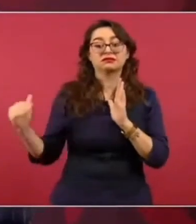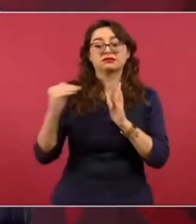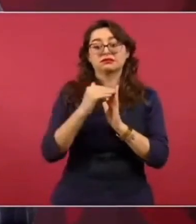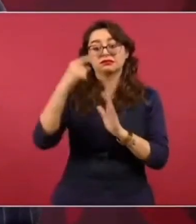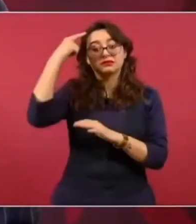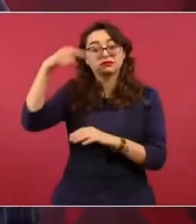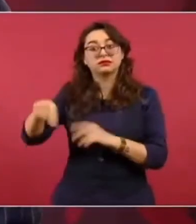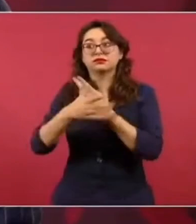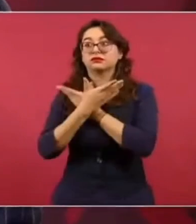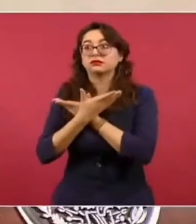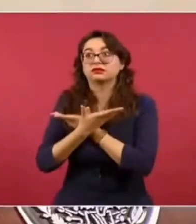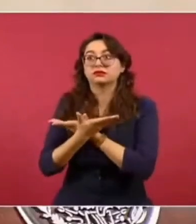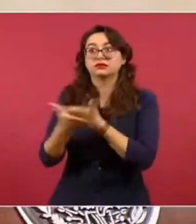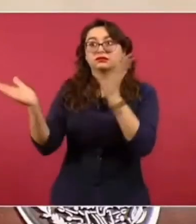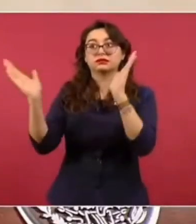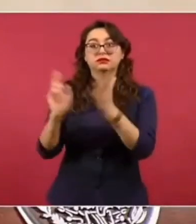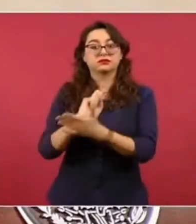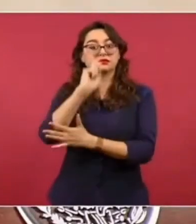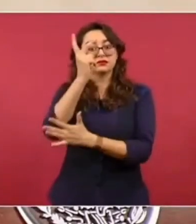al año